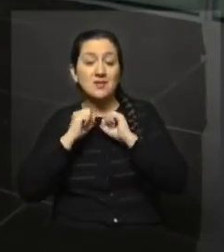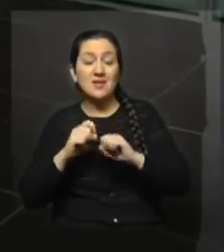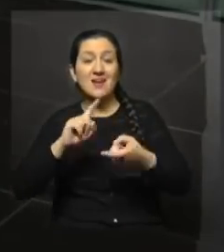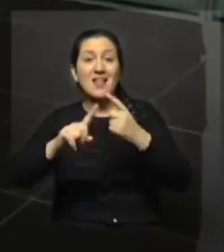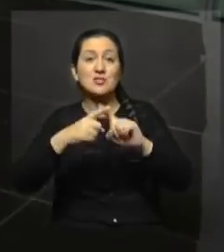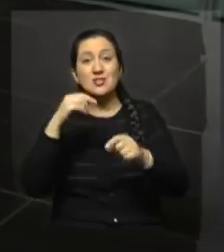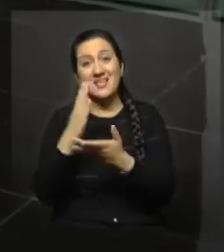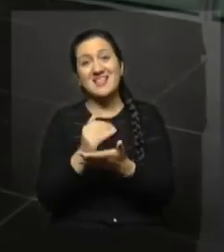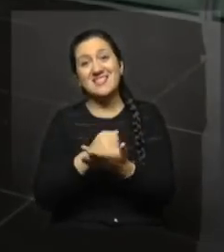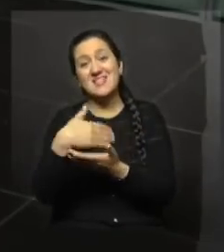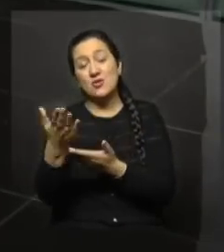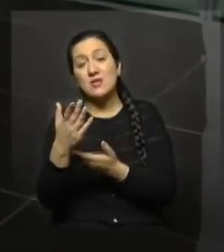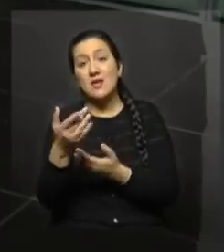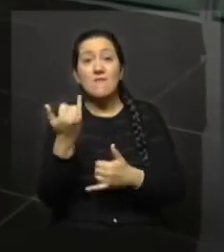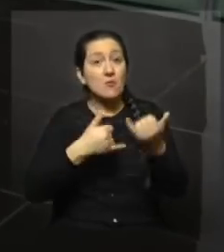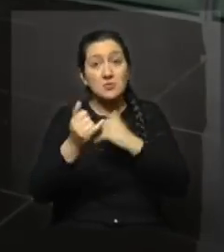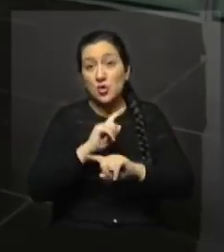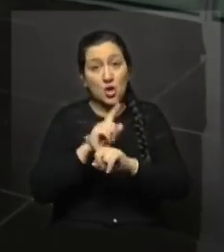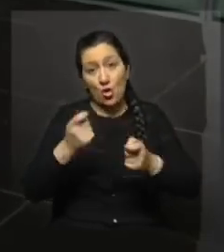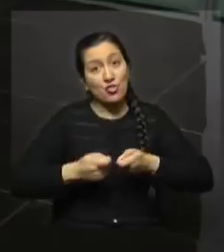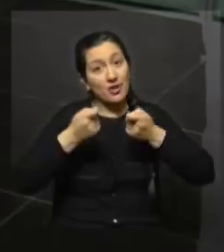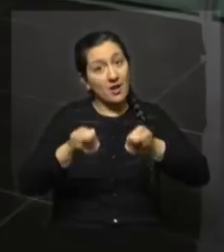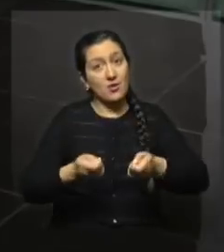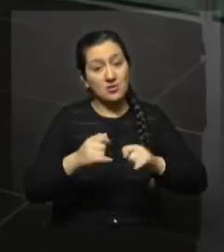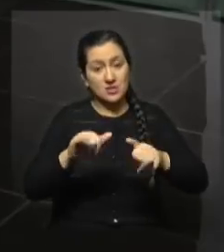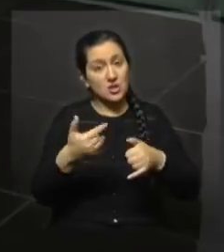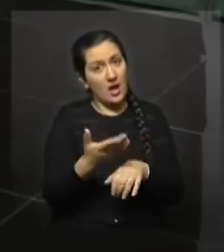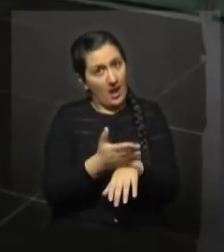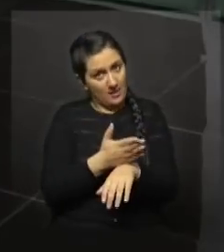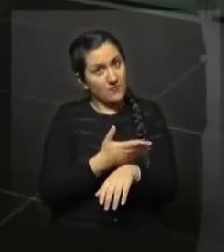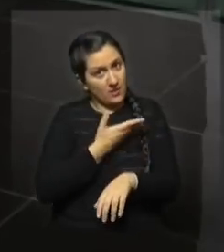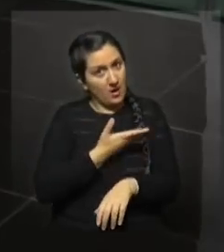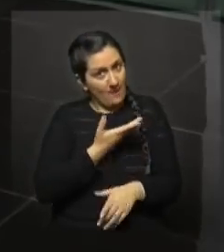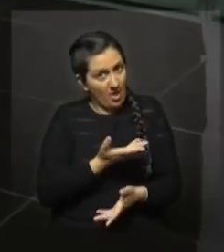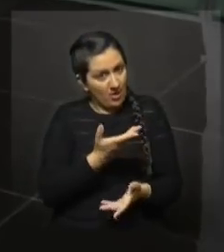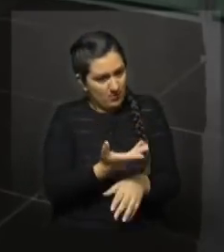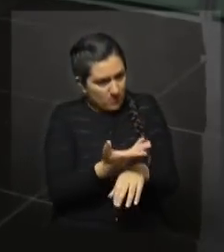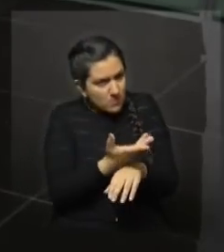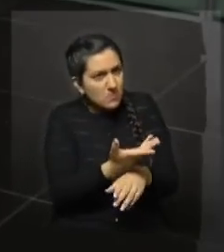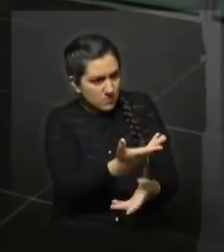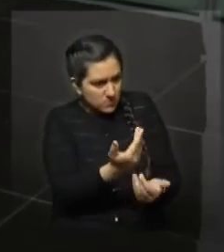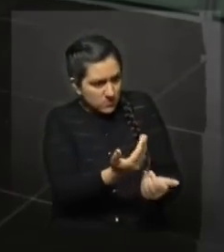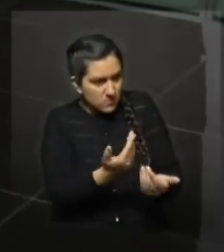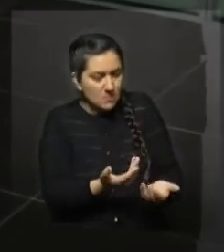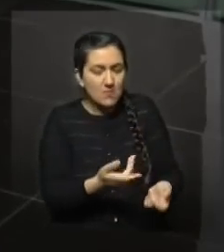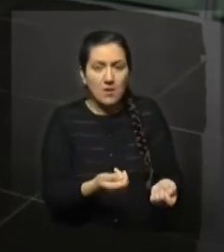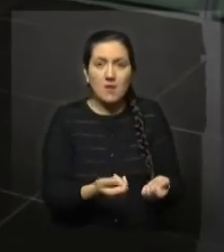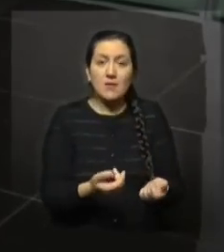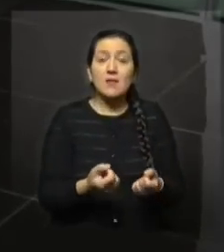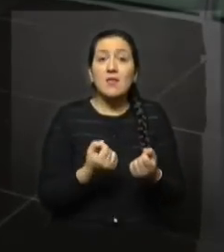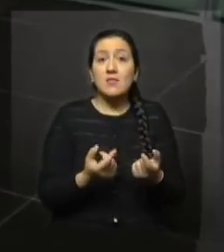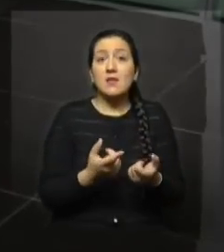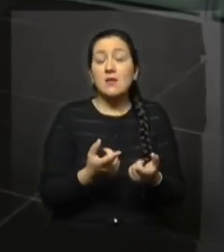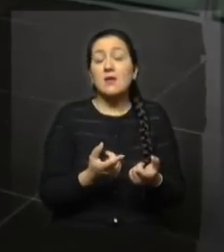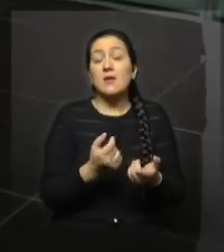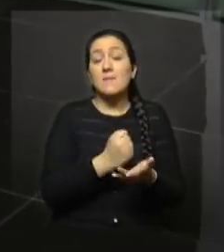exteriores información que no fue entregada y que ya había sido reclamada justamente por la entrega de el